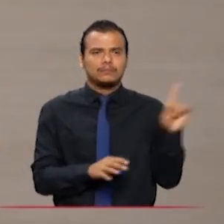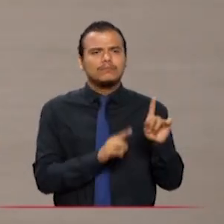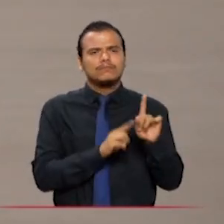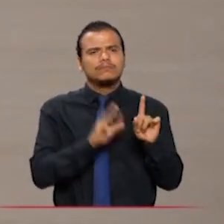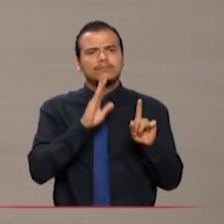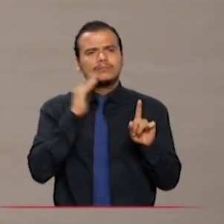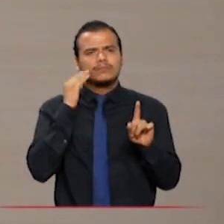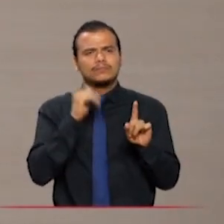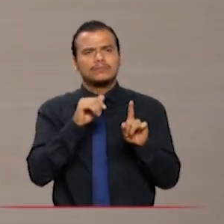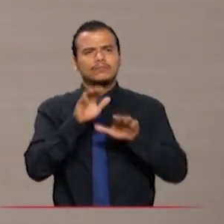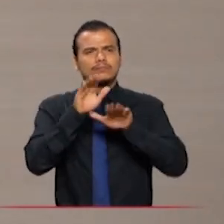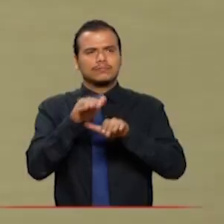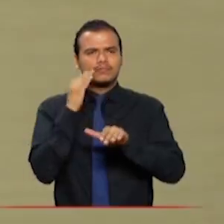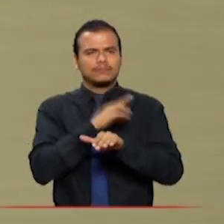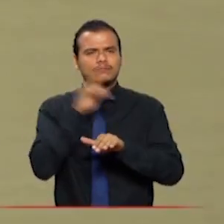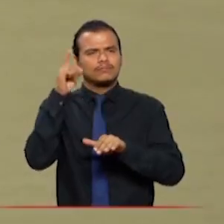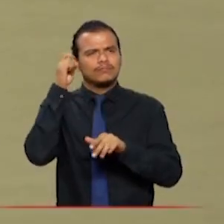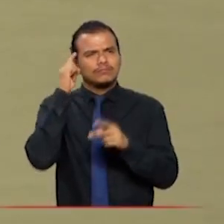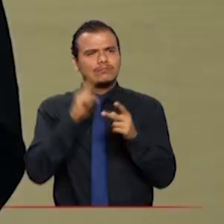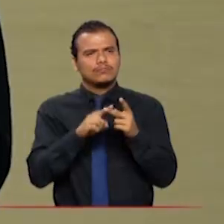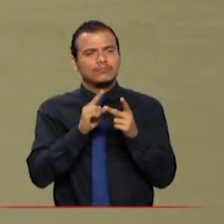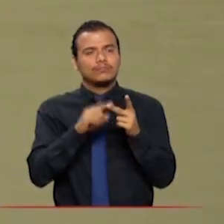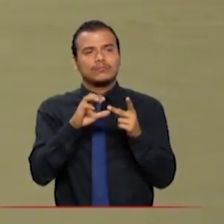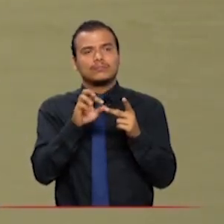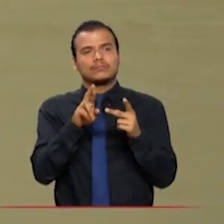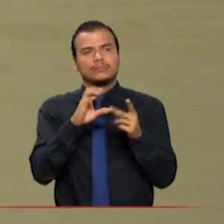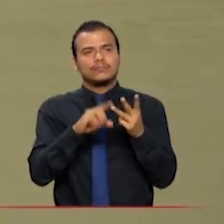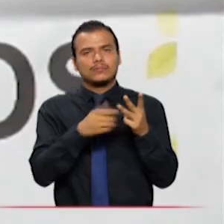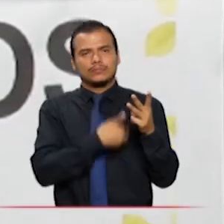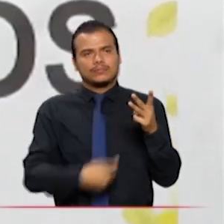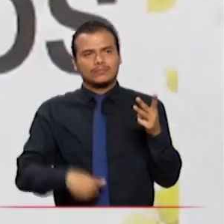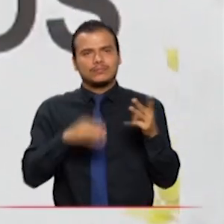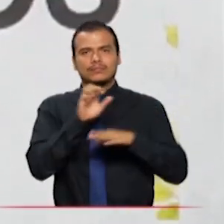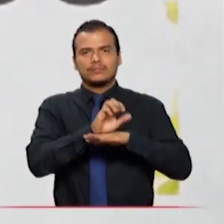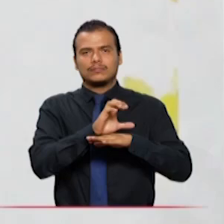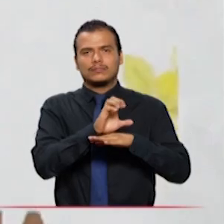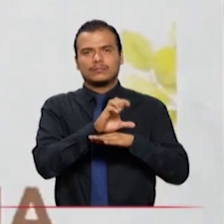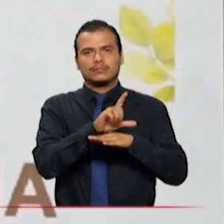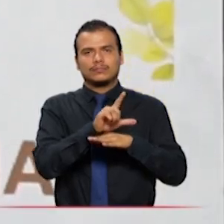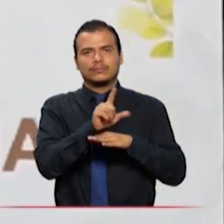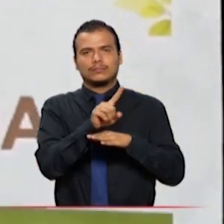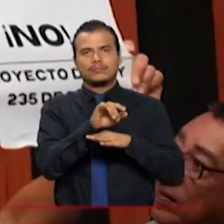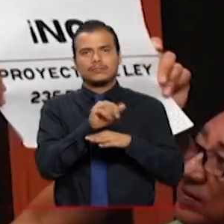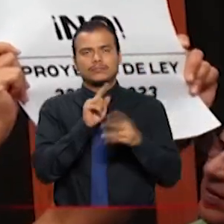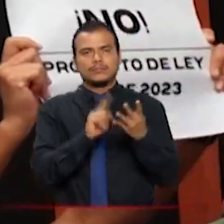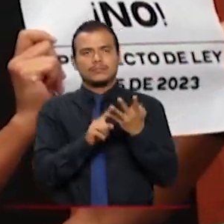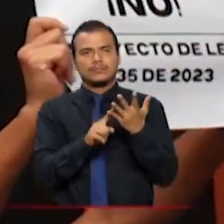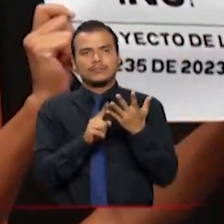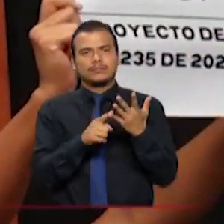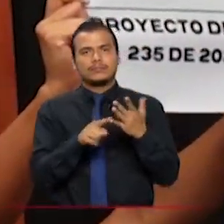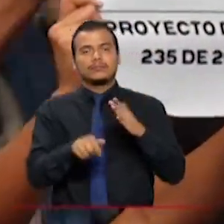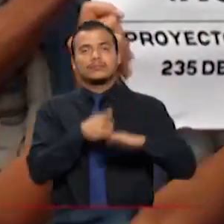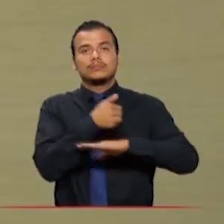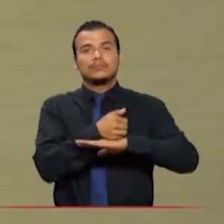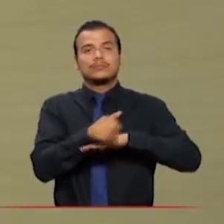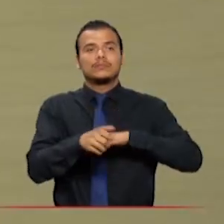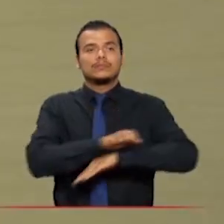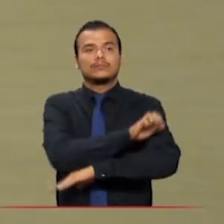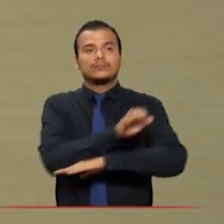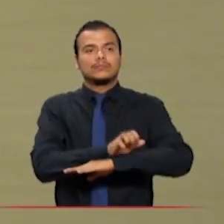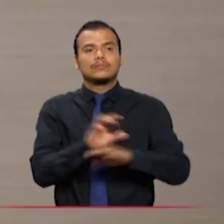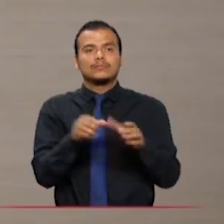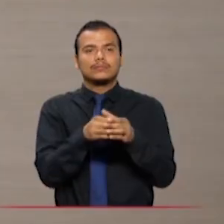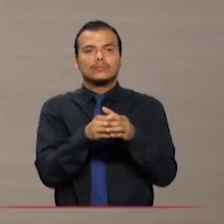una representante de la Gobernación del Valle, la CRC, el presidente de Celsia, el director ejecutivo de la Asociación de Corporaciones Autónomas Regionales,